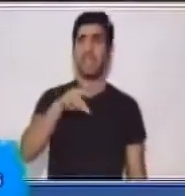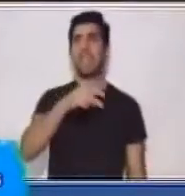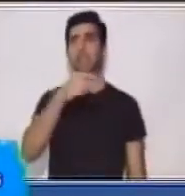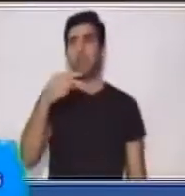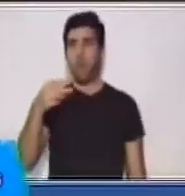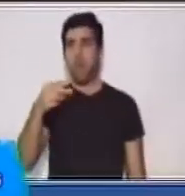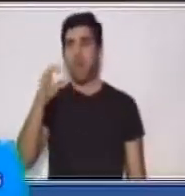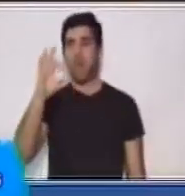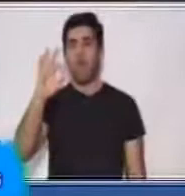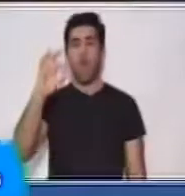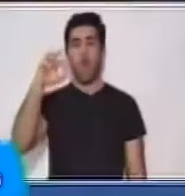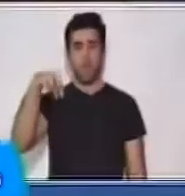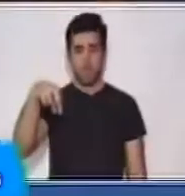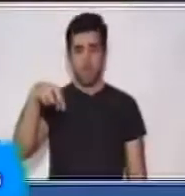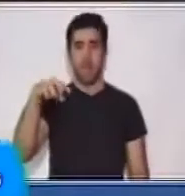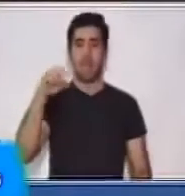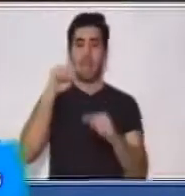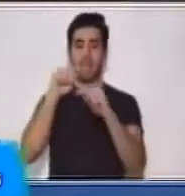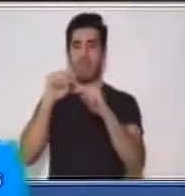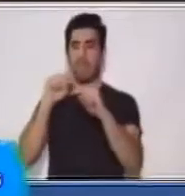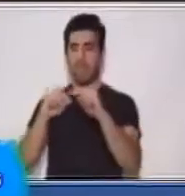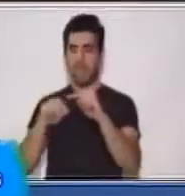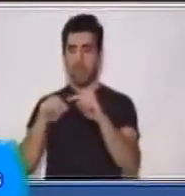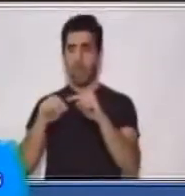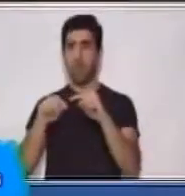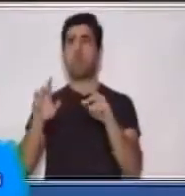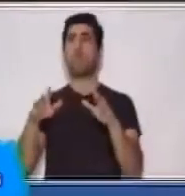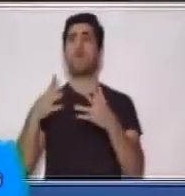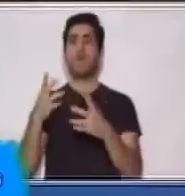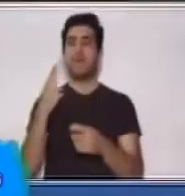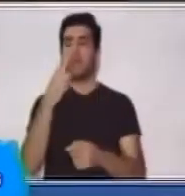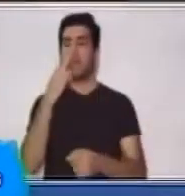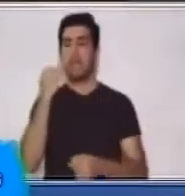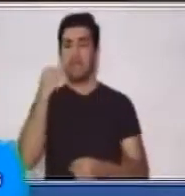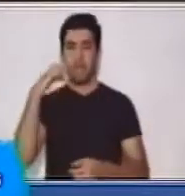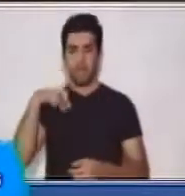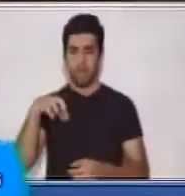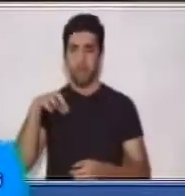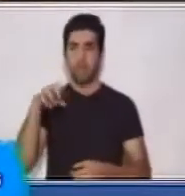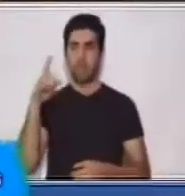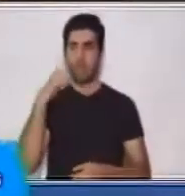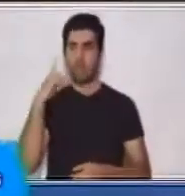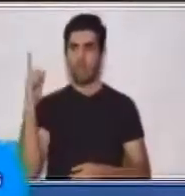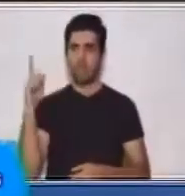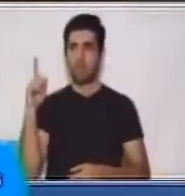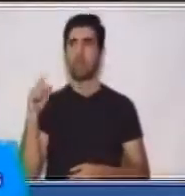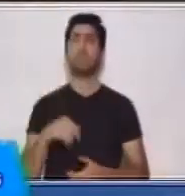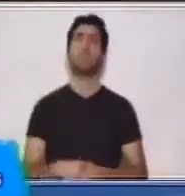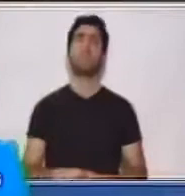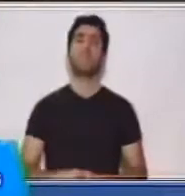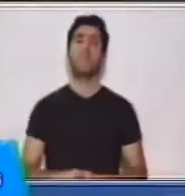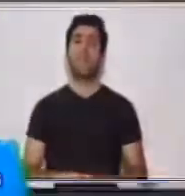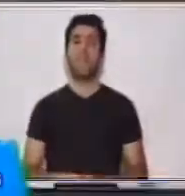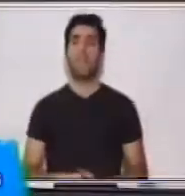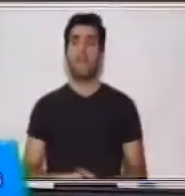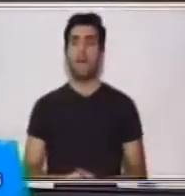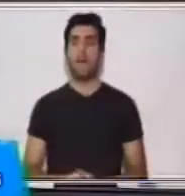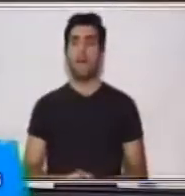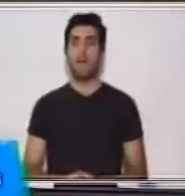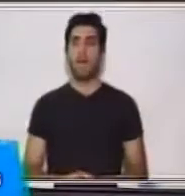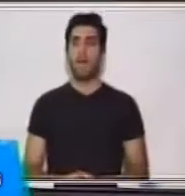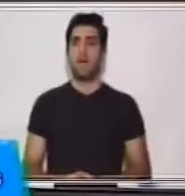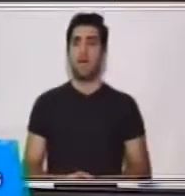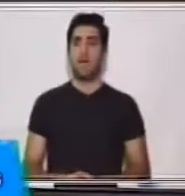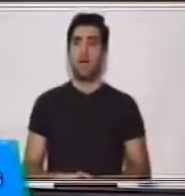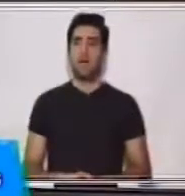valor opuesto va a ser 9 dividido la hipotenusa, que desconozco. Entonces la representamos